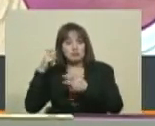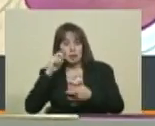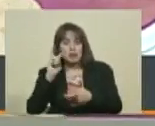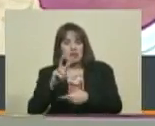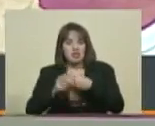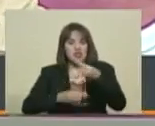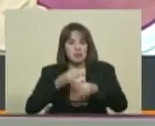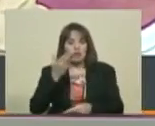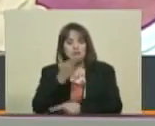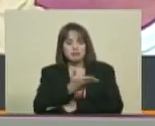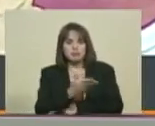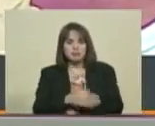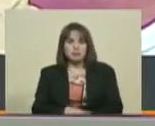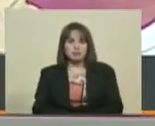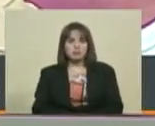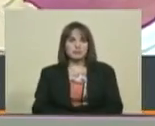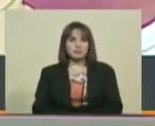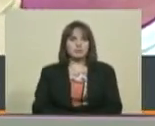y para